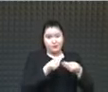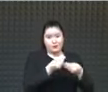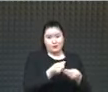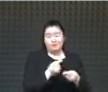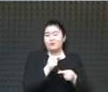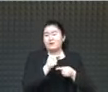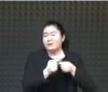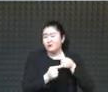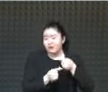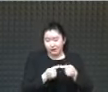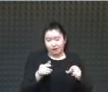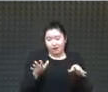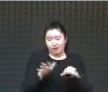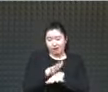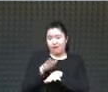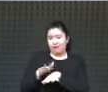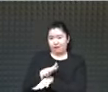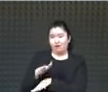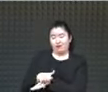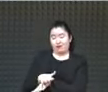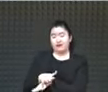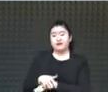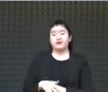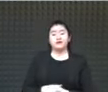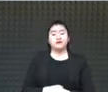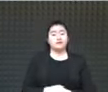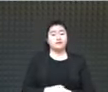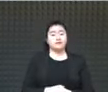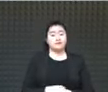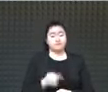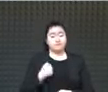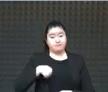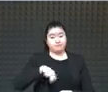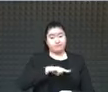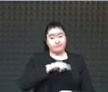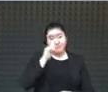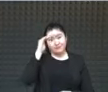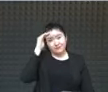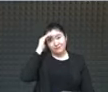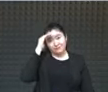cambiando poco a poco. Y pues consideramos que es importante